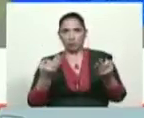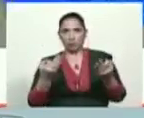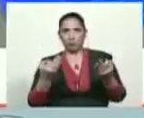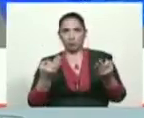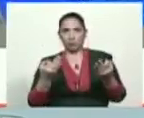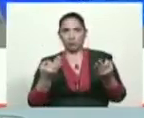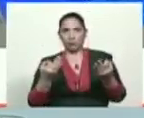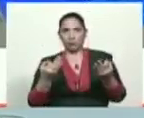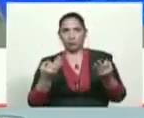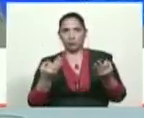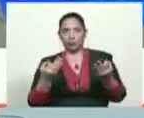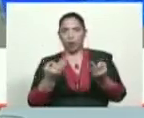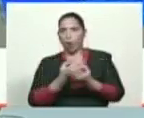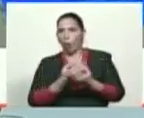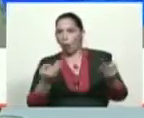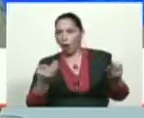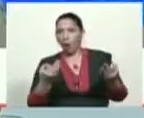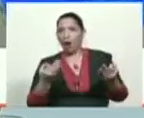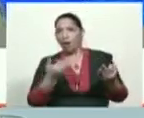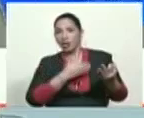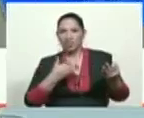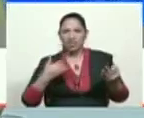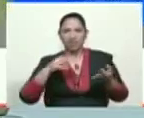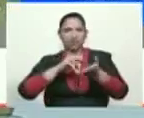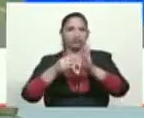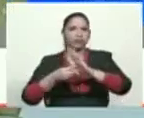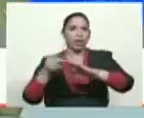correctamente quiere decir a tiempo